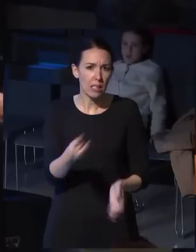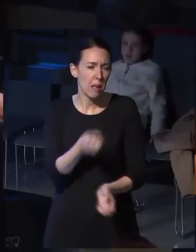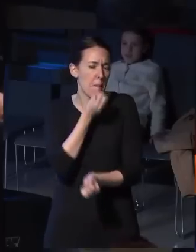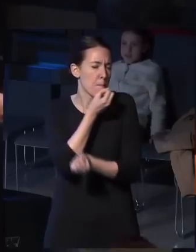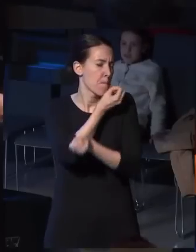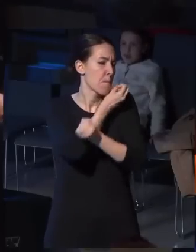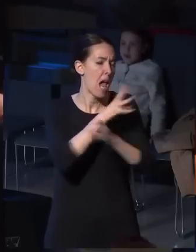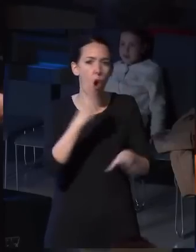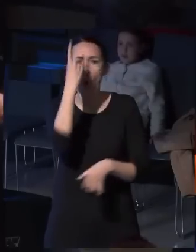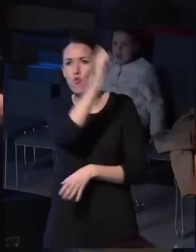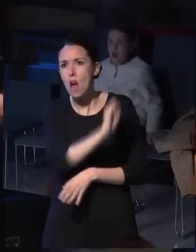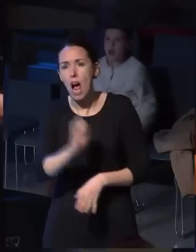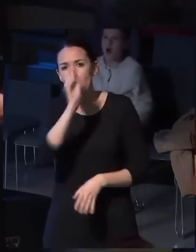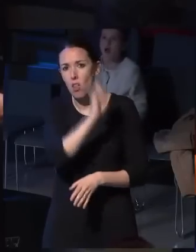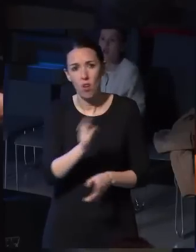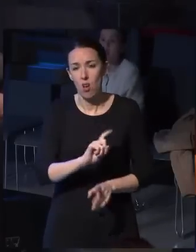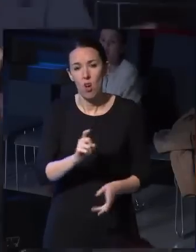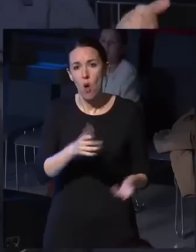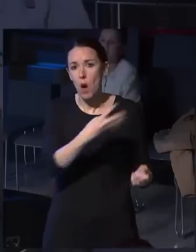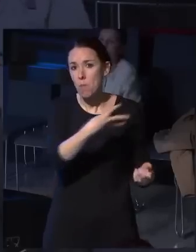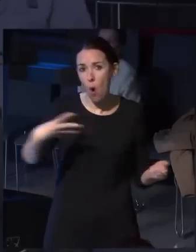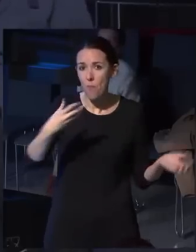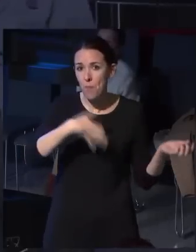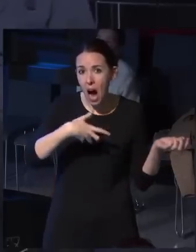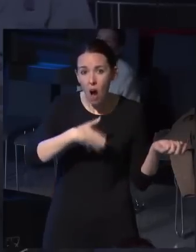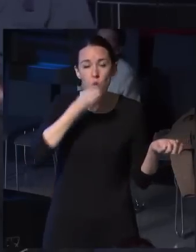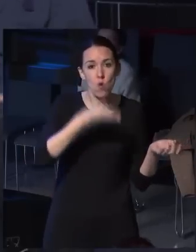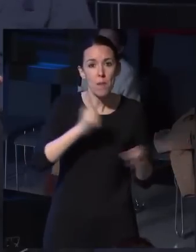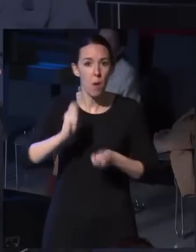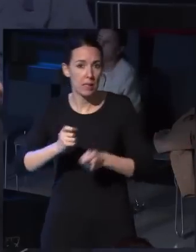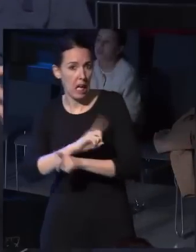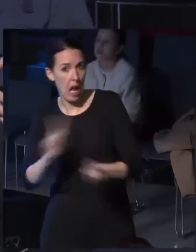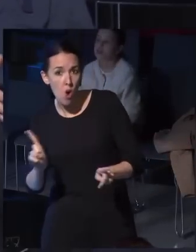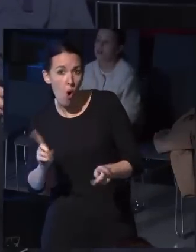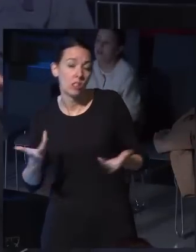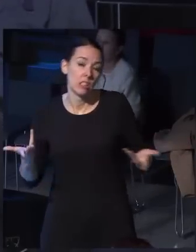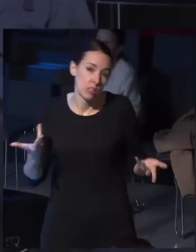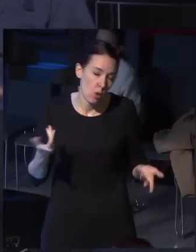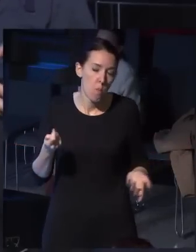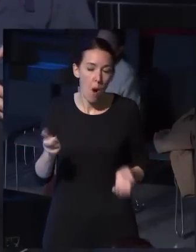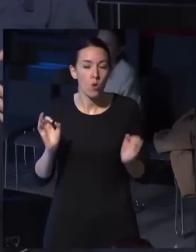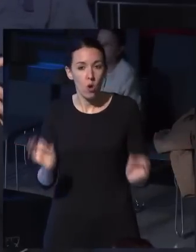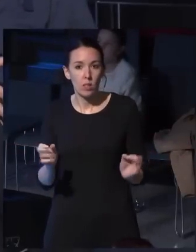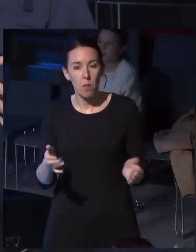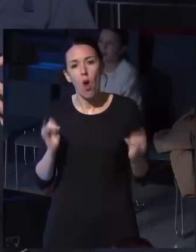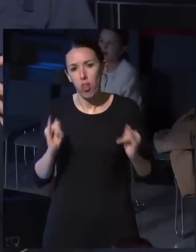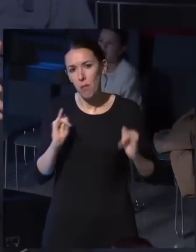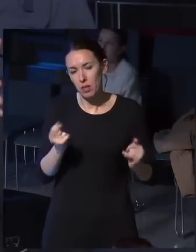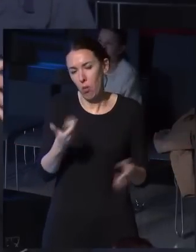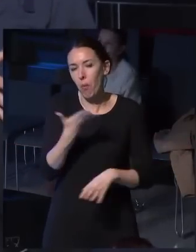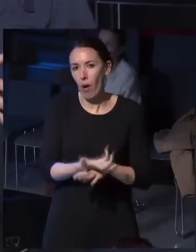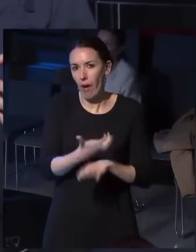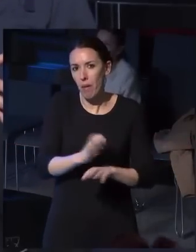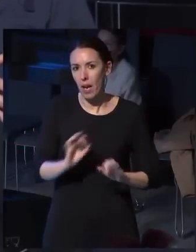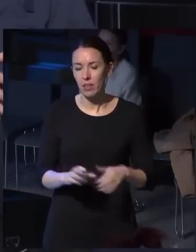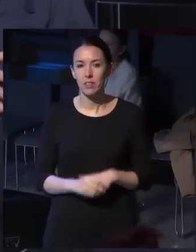Quiero decirte, igual el bajo hizo una toma muy buena, pero la batería no, y entonces es un poco. Yo creo que es lo divertido de grabar también, ¿no? Si